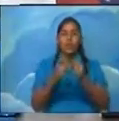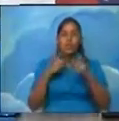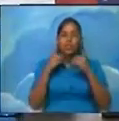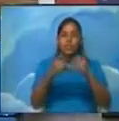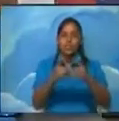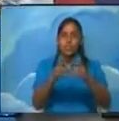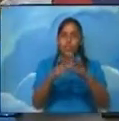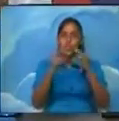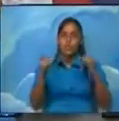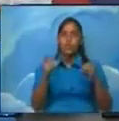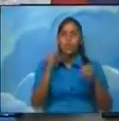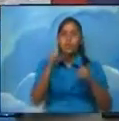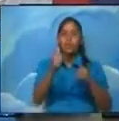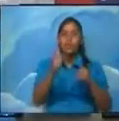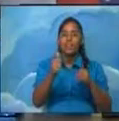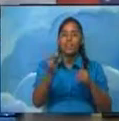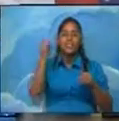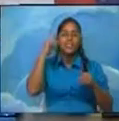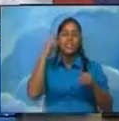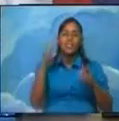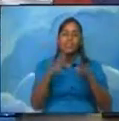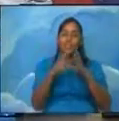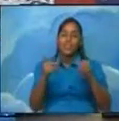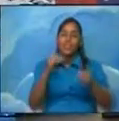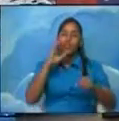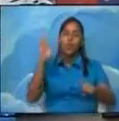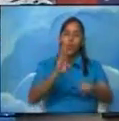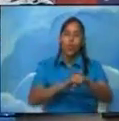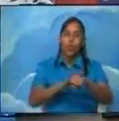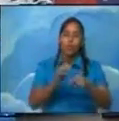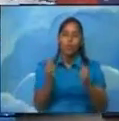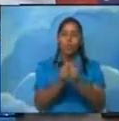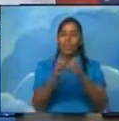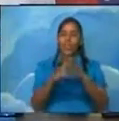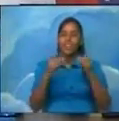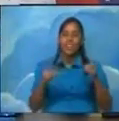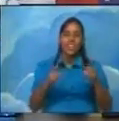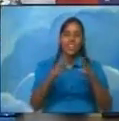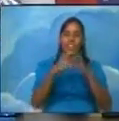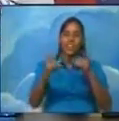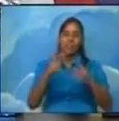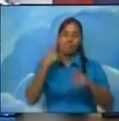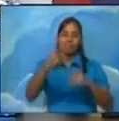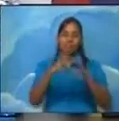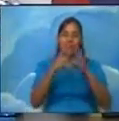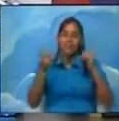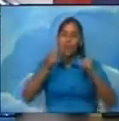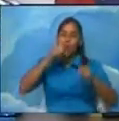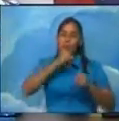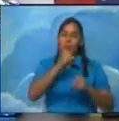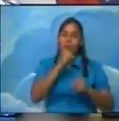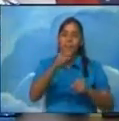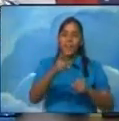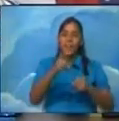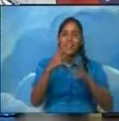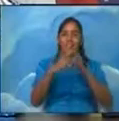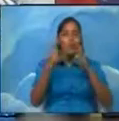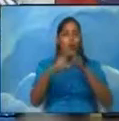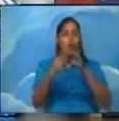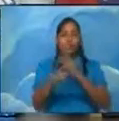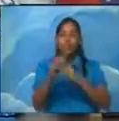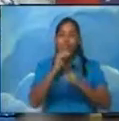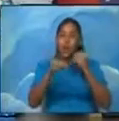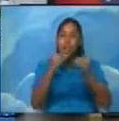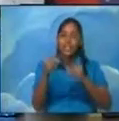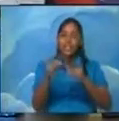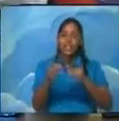conyugal. Y sepa que si usted no cumple con su deber conyugal y ese abuelo hace una cosa indebida,